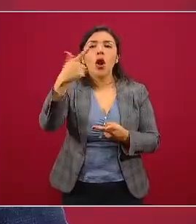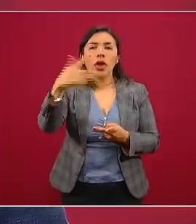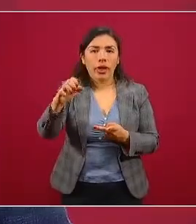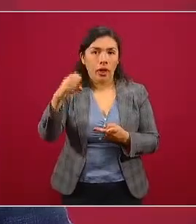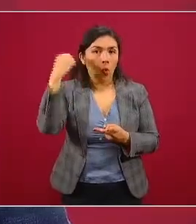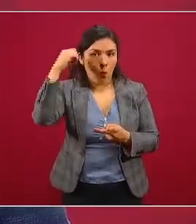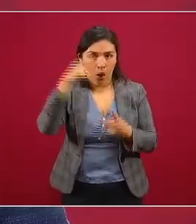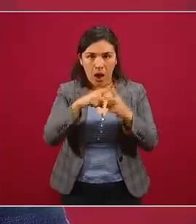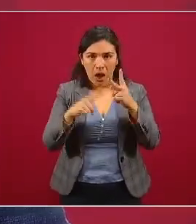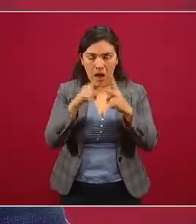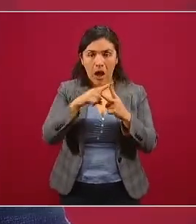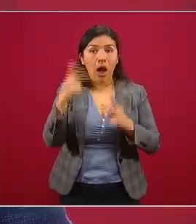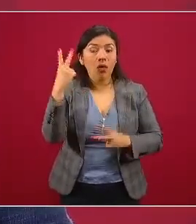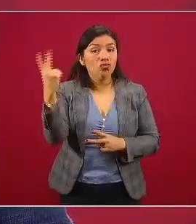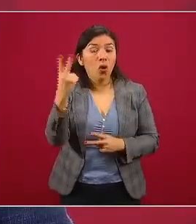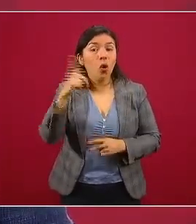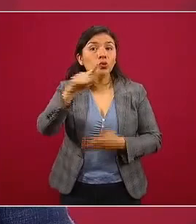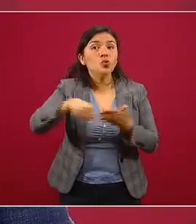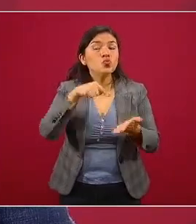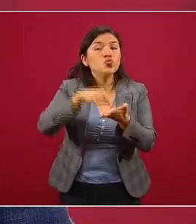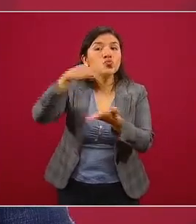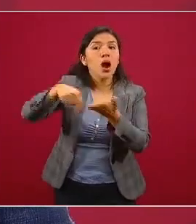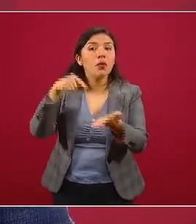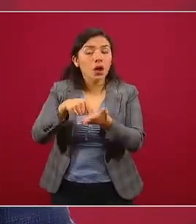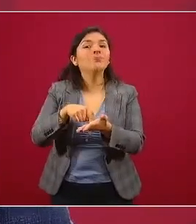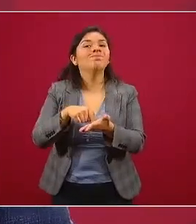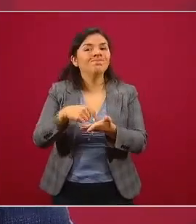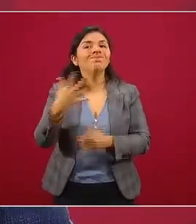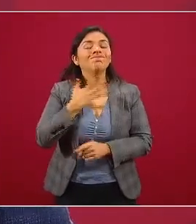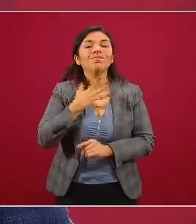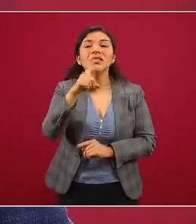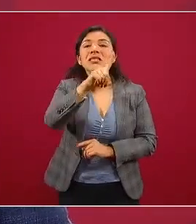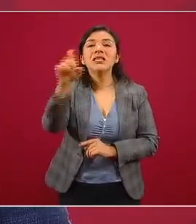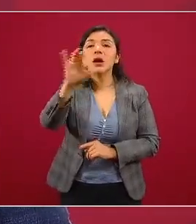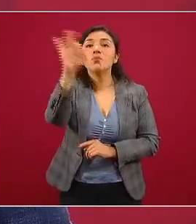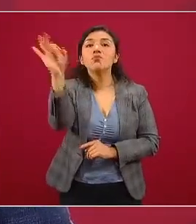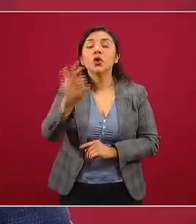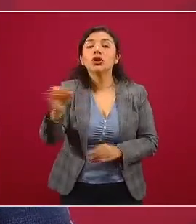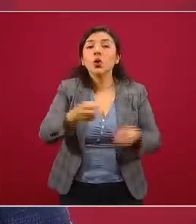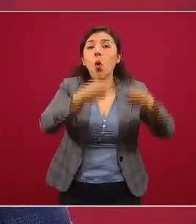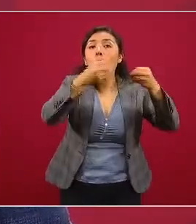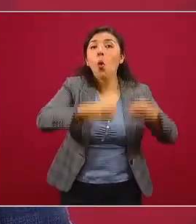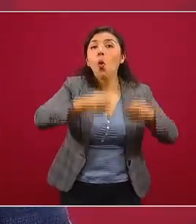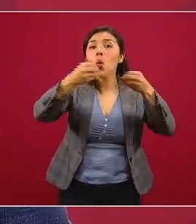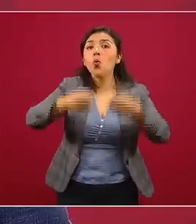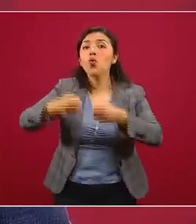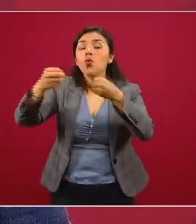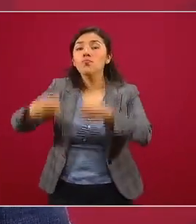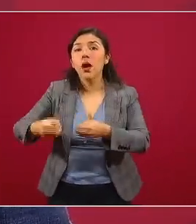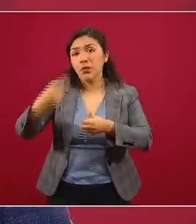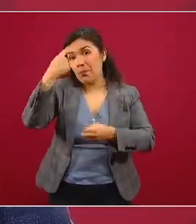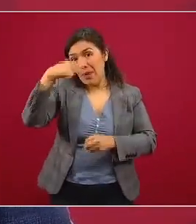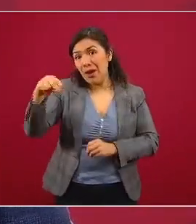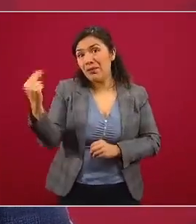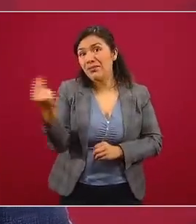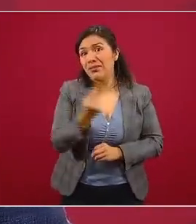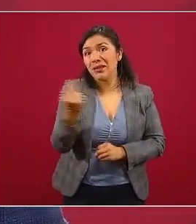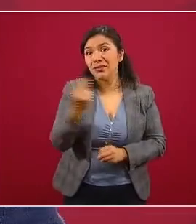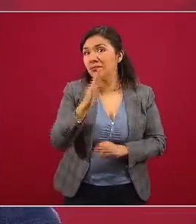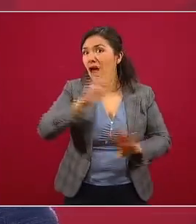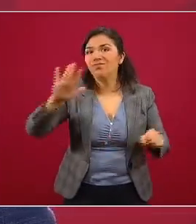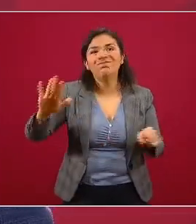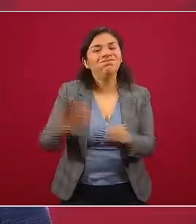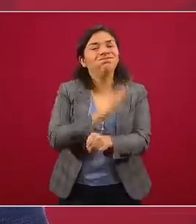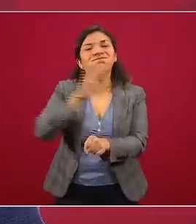Oaxaca. Son dos lugares que tienen al 100% la ocupación, la necesidad ya